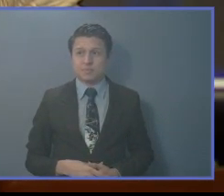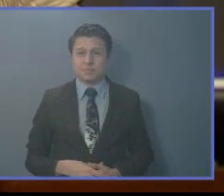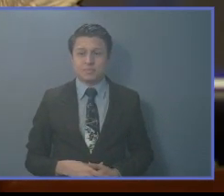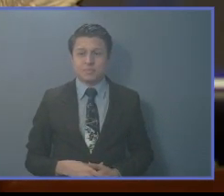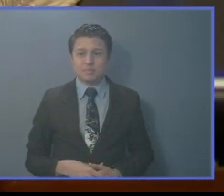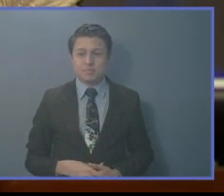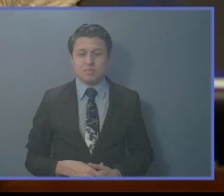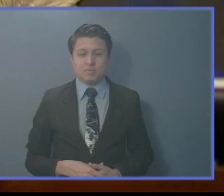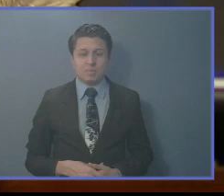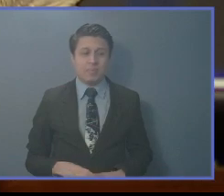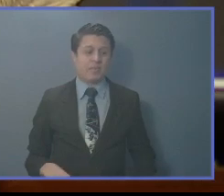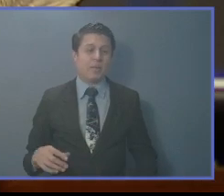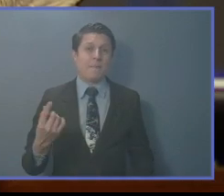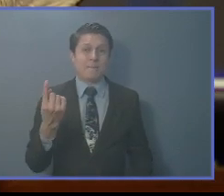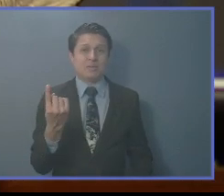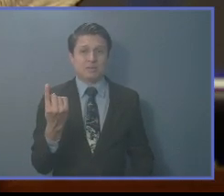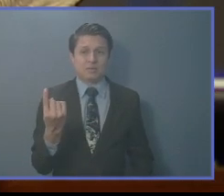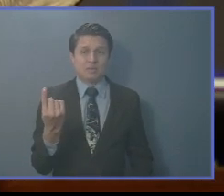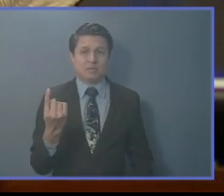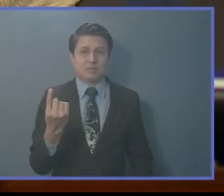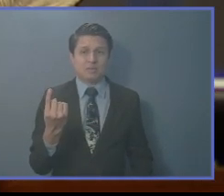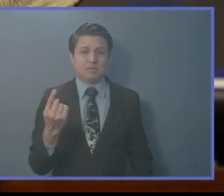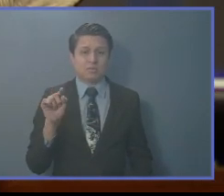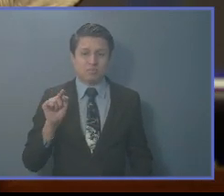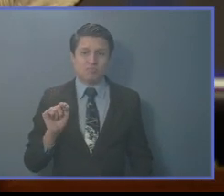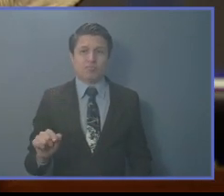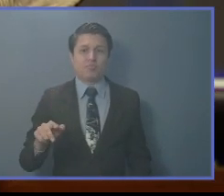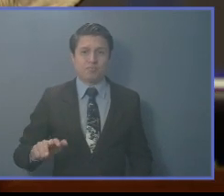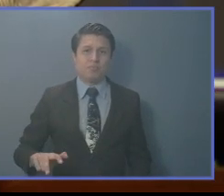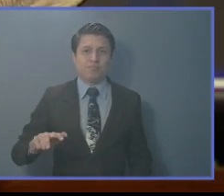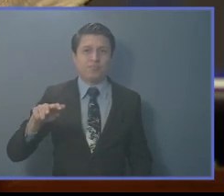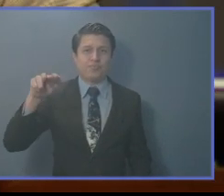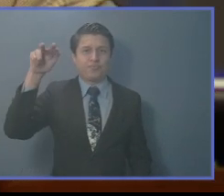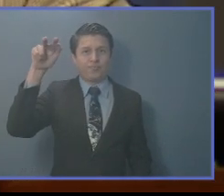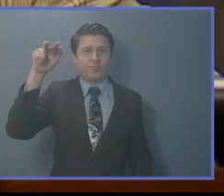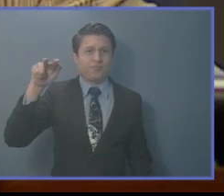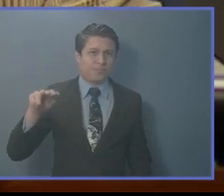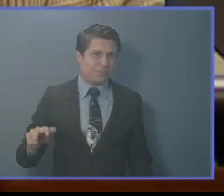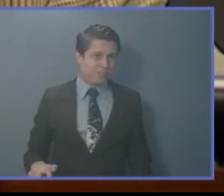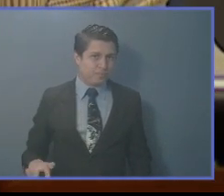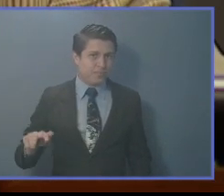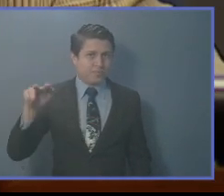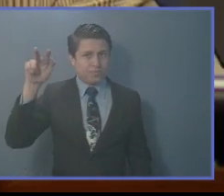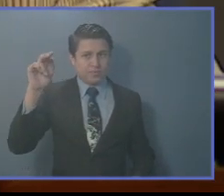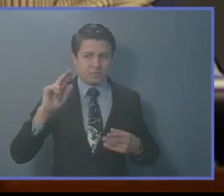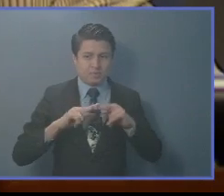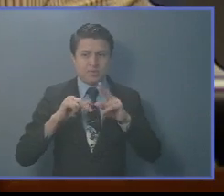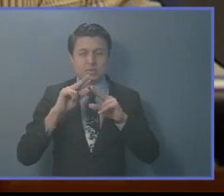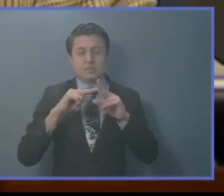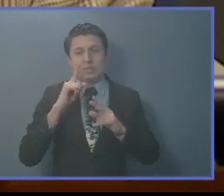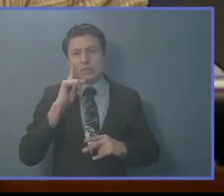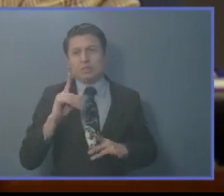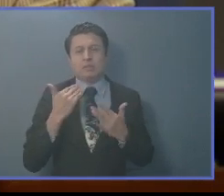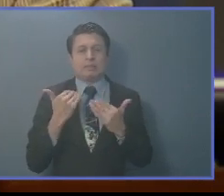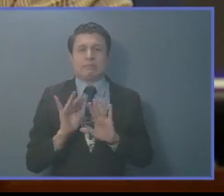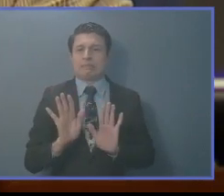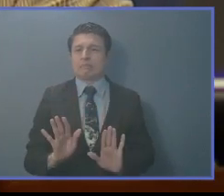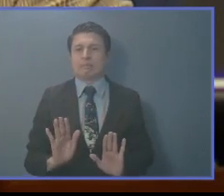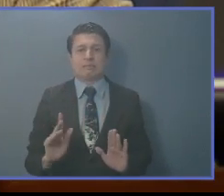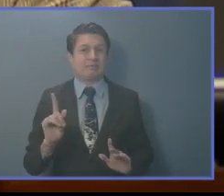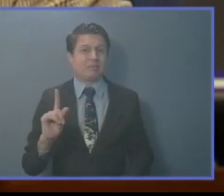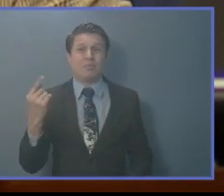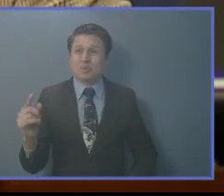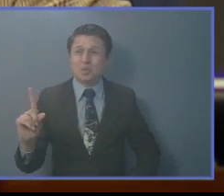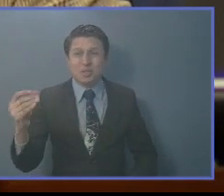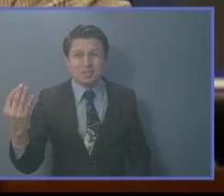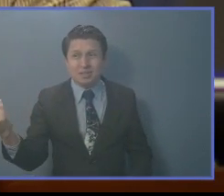elevadores permitiendo el ingreso a un máximo de la mitad de su capacidad. 22. Restringir la visita de proveedores externos que no sean necesarios en